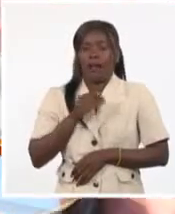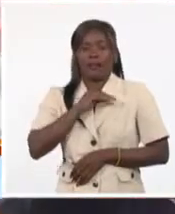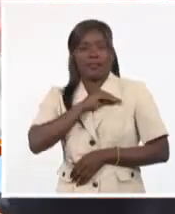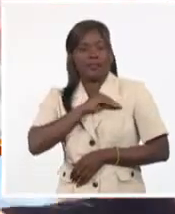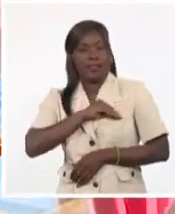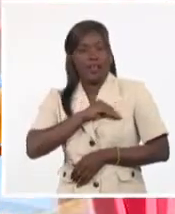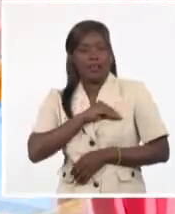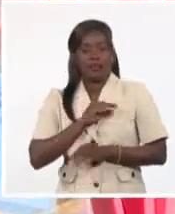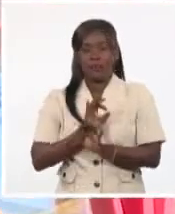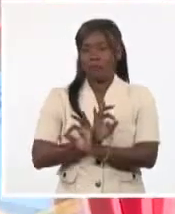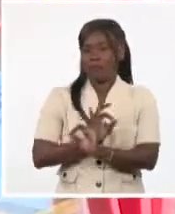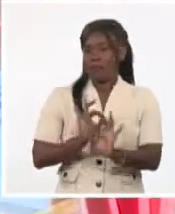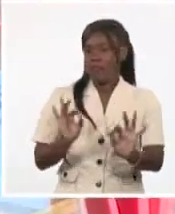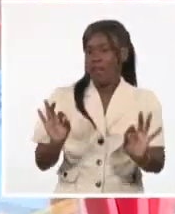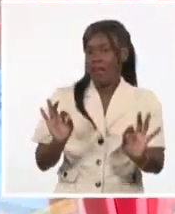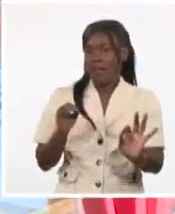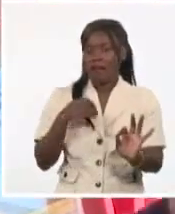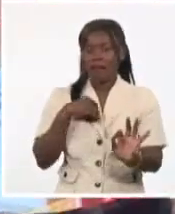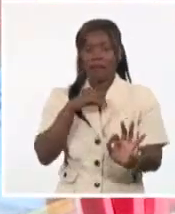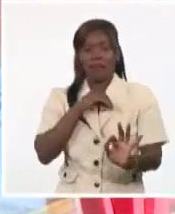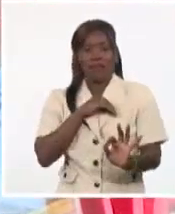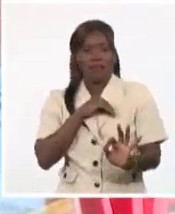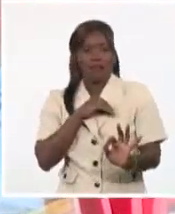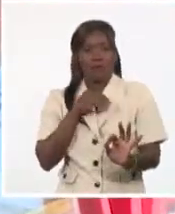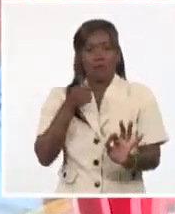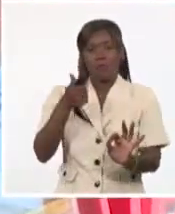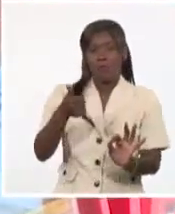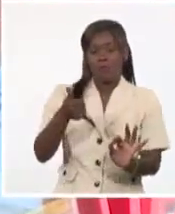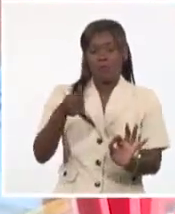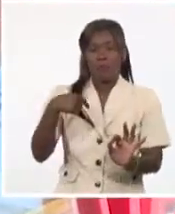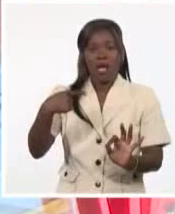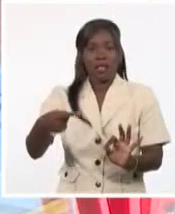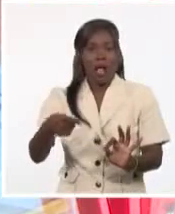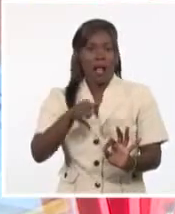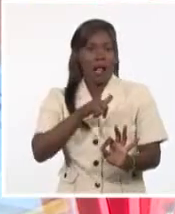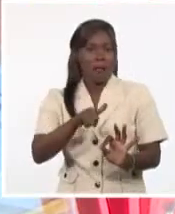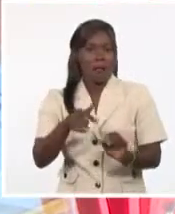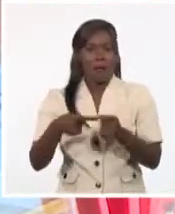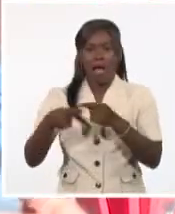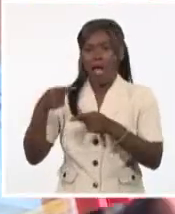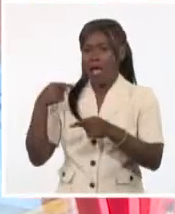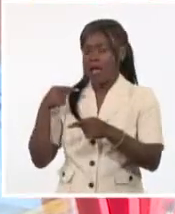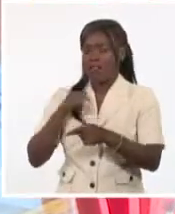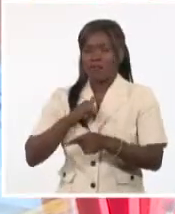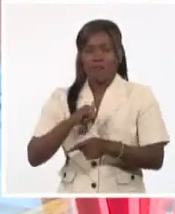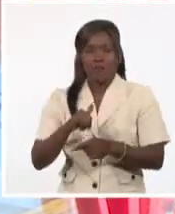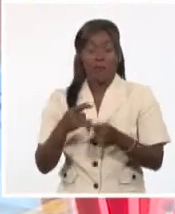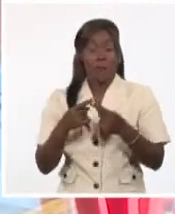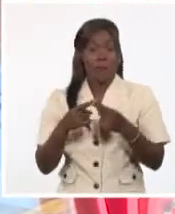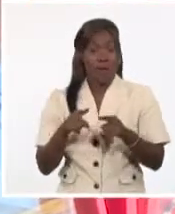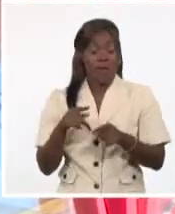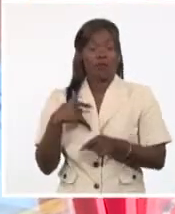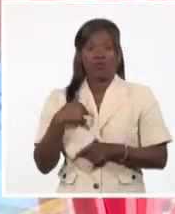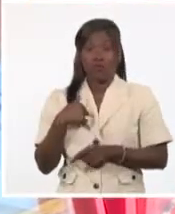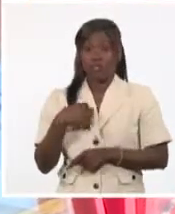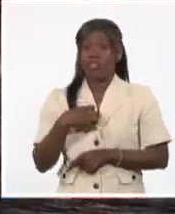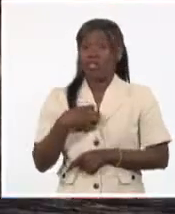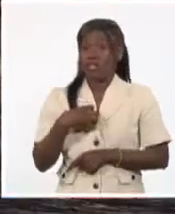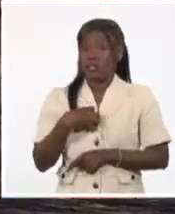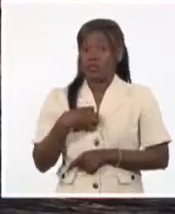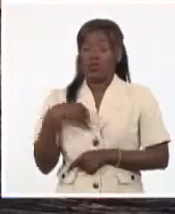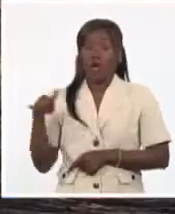más especial que el pasado, pero yo tuve la chance de volar los mejores aviones del